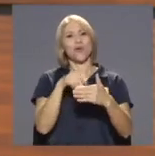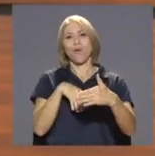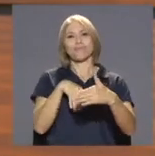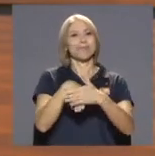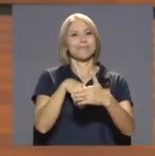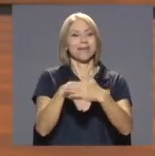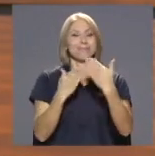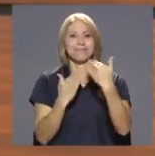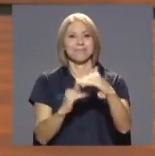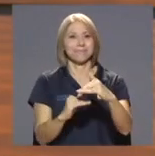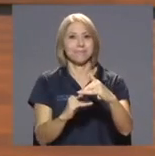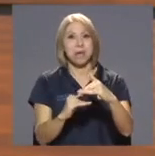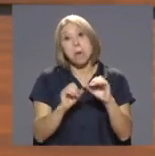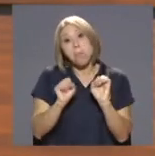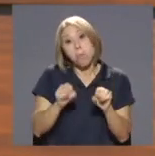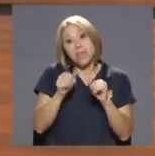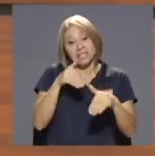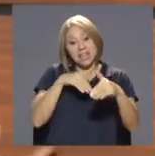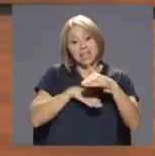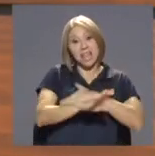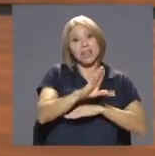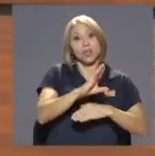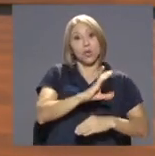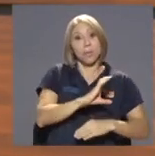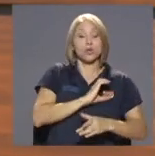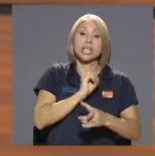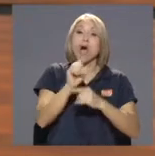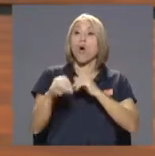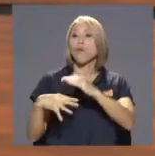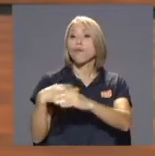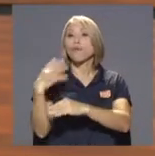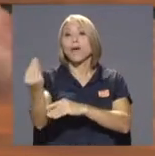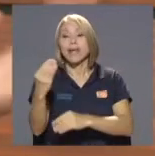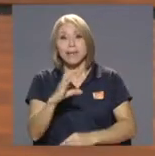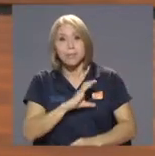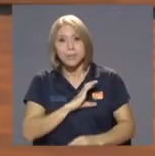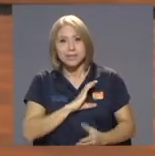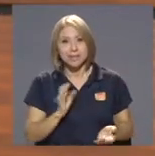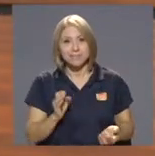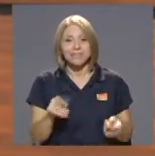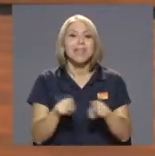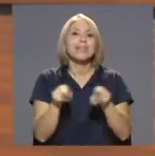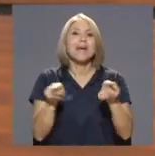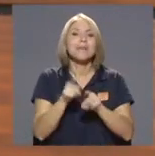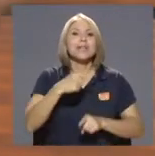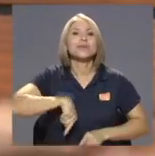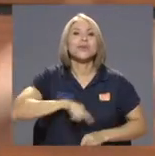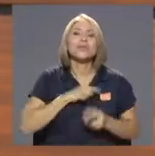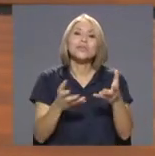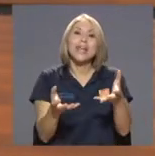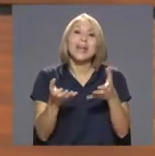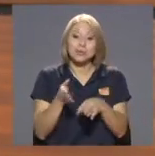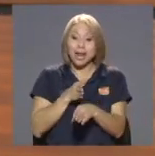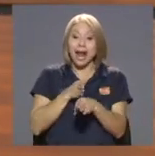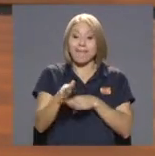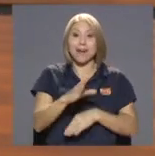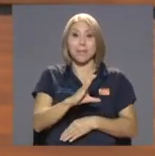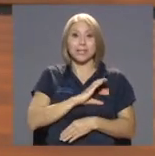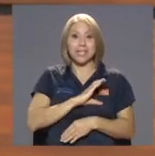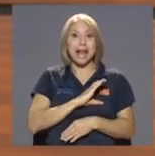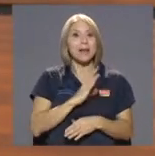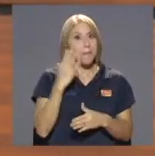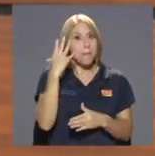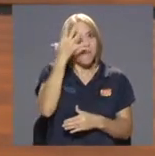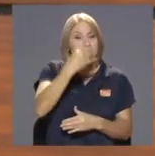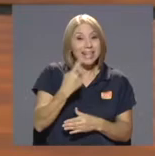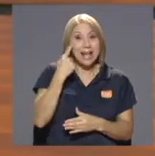si es que encuentra una mejor oportunidad afuera. Por eso también lo que hacemos al mismo tiempo es tratar de hacer atractiva la carrera para que ingresen más personas